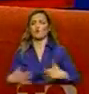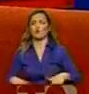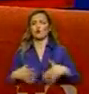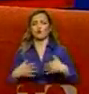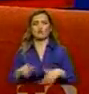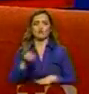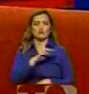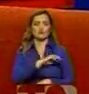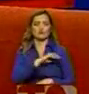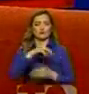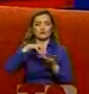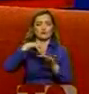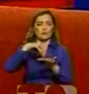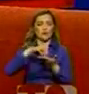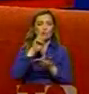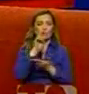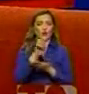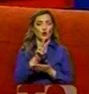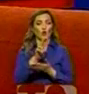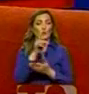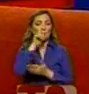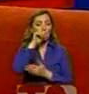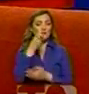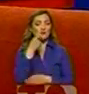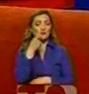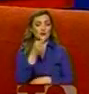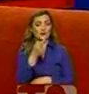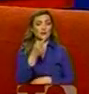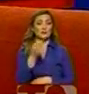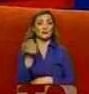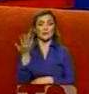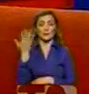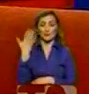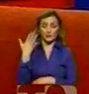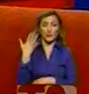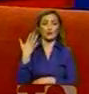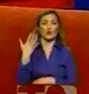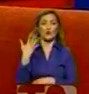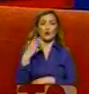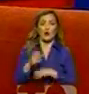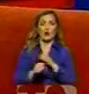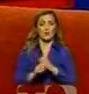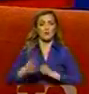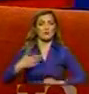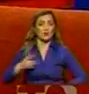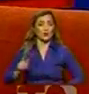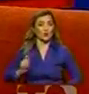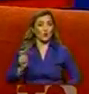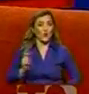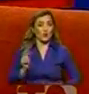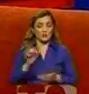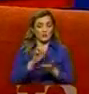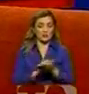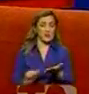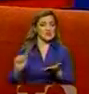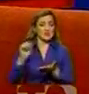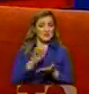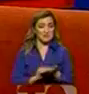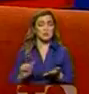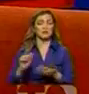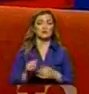2 años parte de su sueldo fue retenido para supuestas aportaciones al movimiento Pachakutik sin ser adherentes a esa tienda